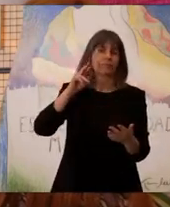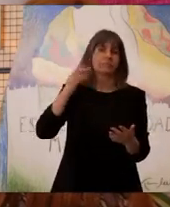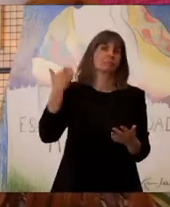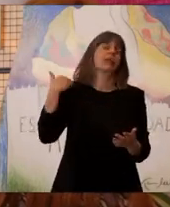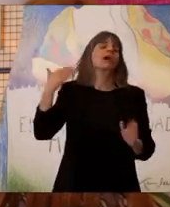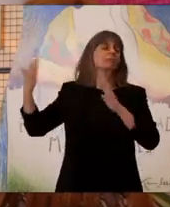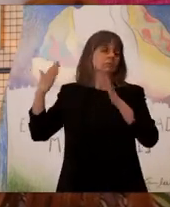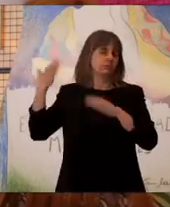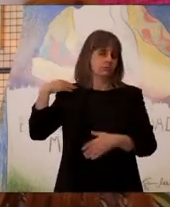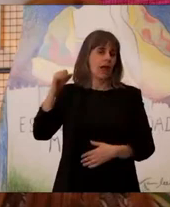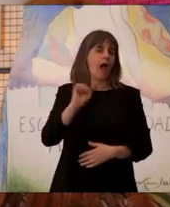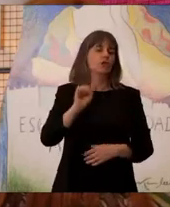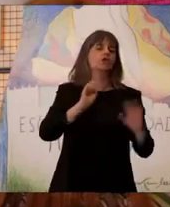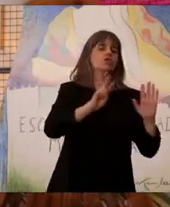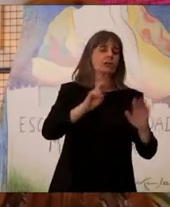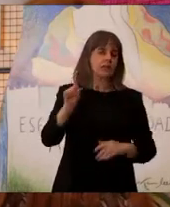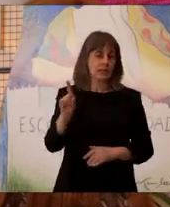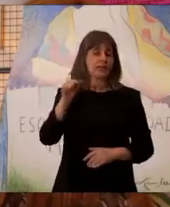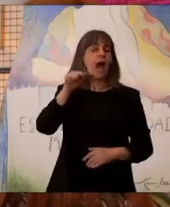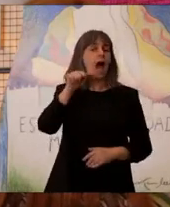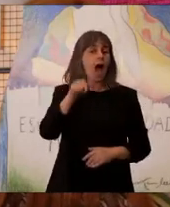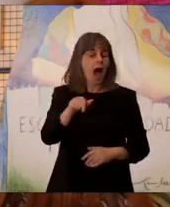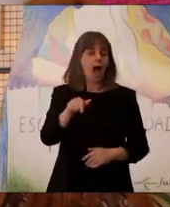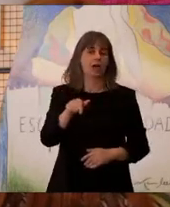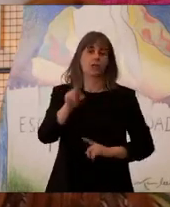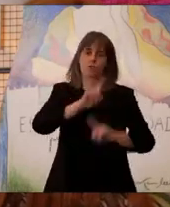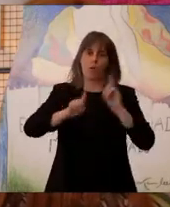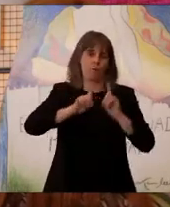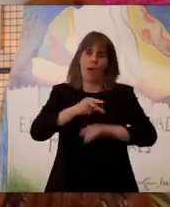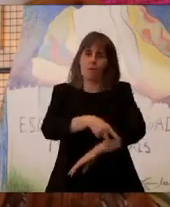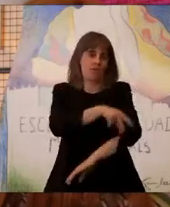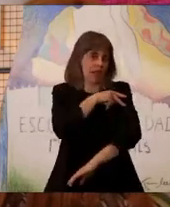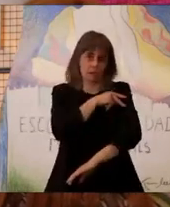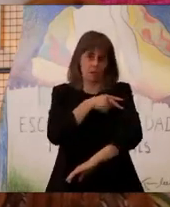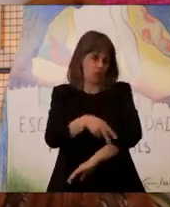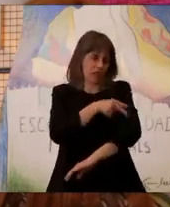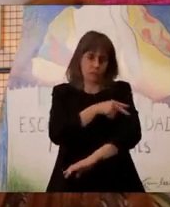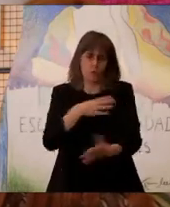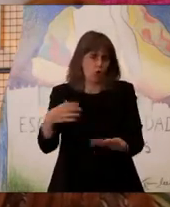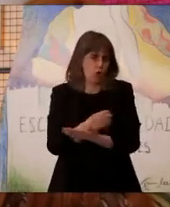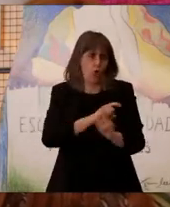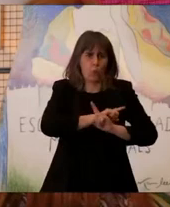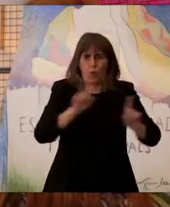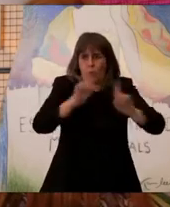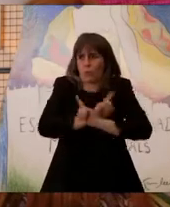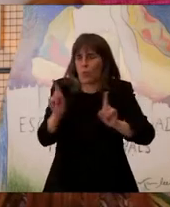que se nos planteaba bueno se nos planteaba salir del franquismo que nos lo prohibía todo por supuesto pero digamos